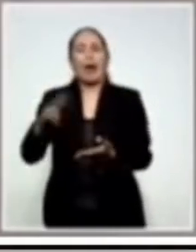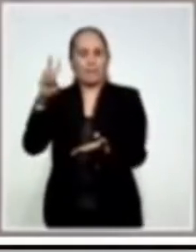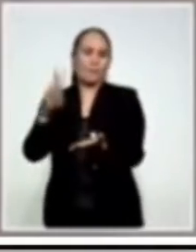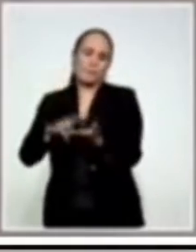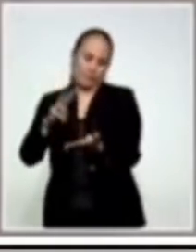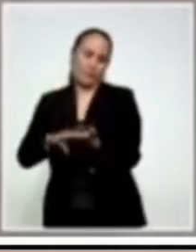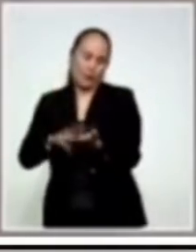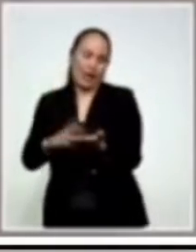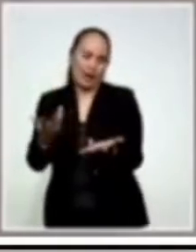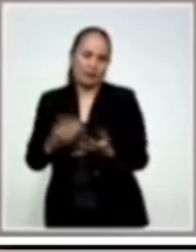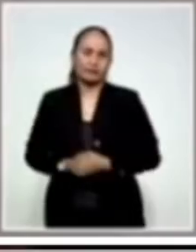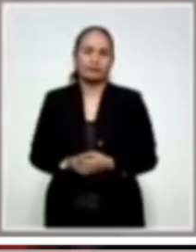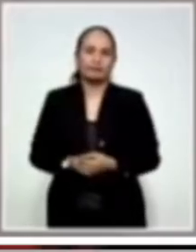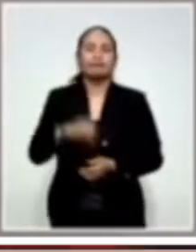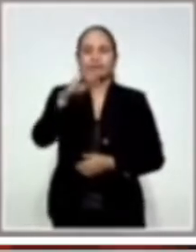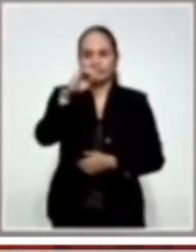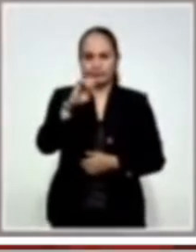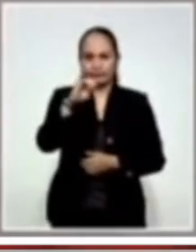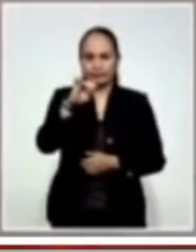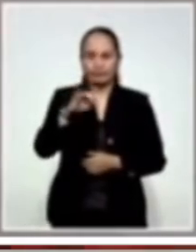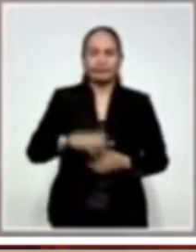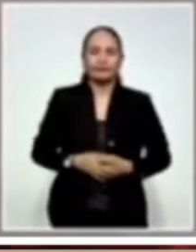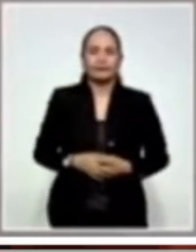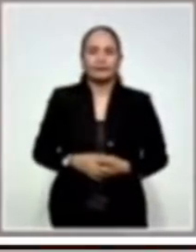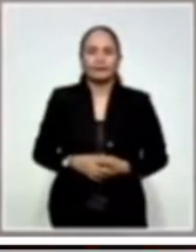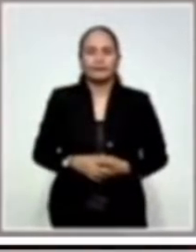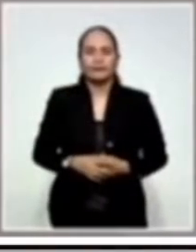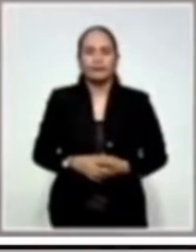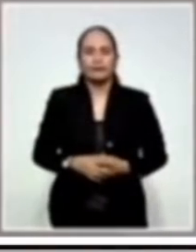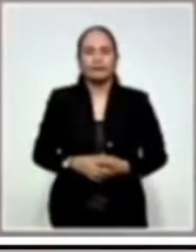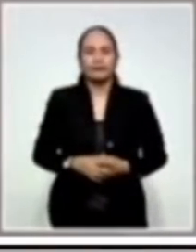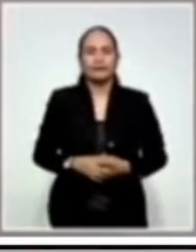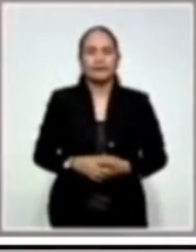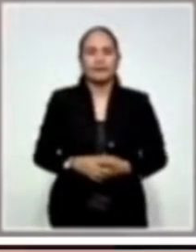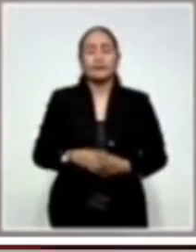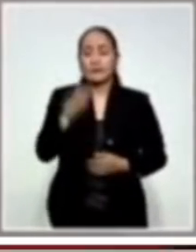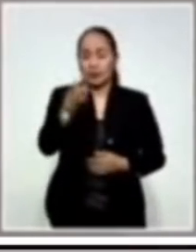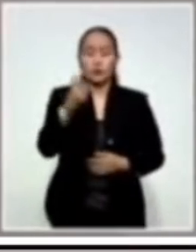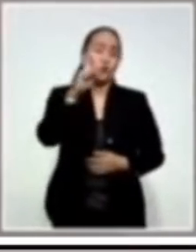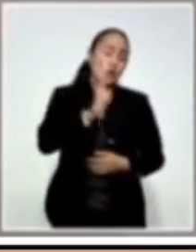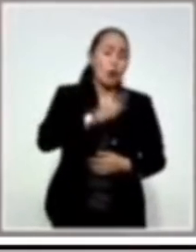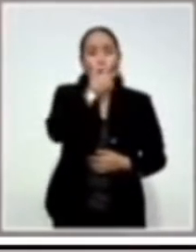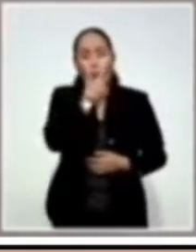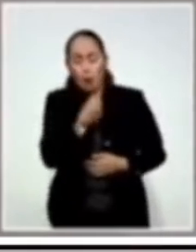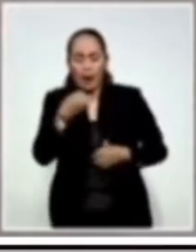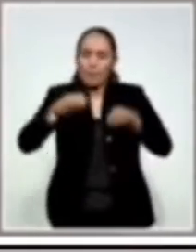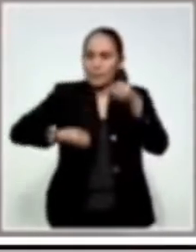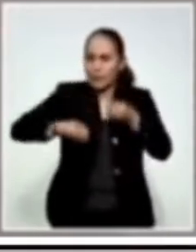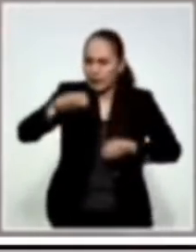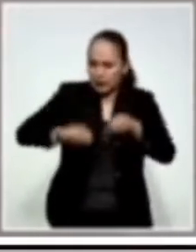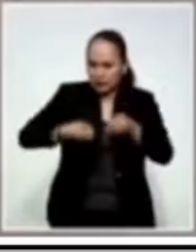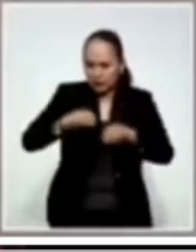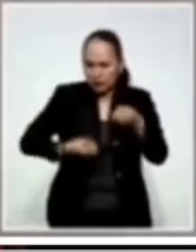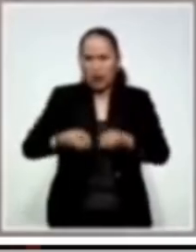interpretación conforme para lograr la validez, se hizo notar por alguna ministra y ministros que